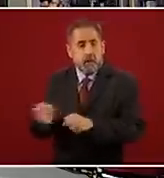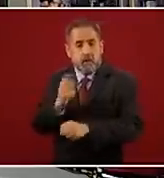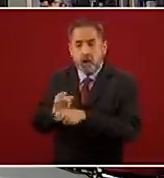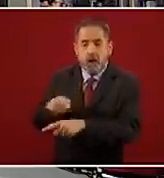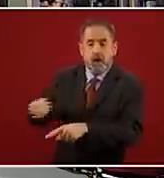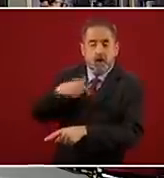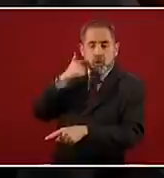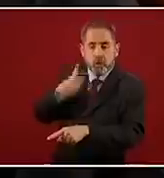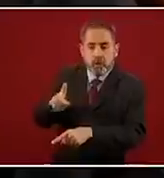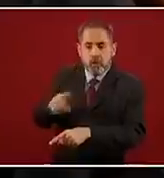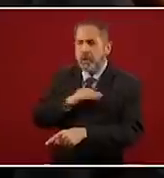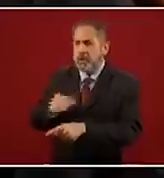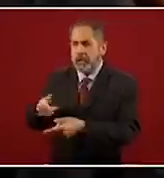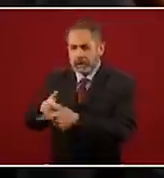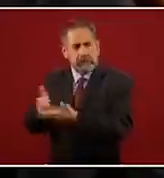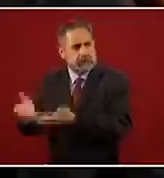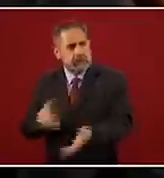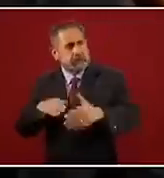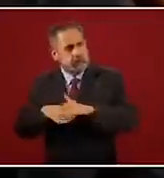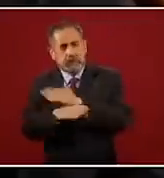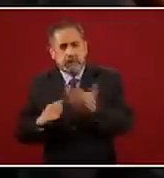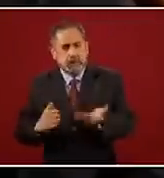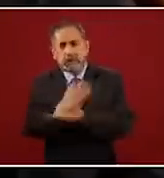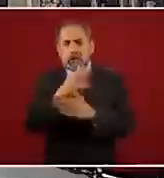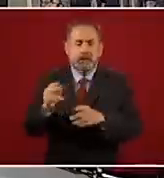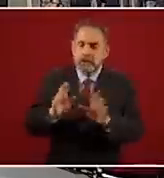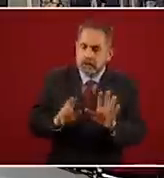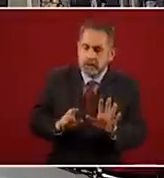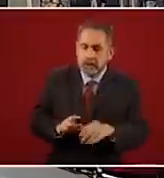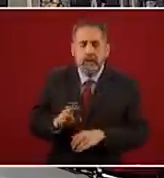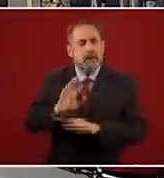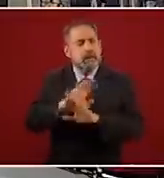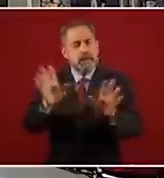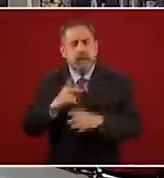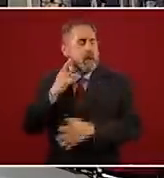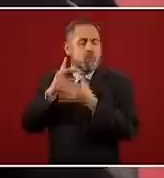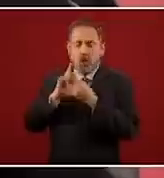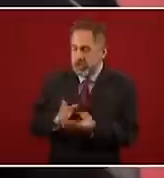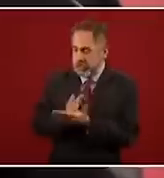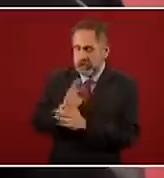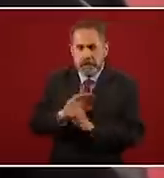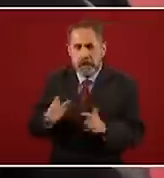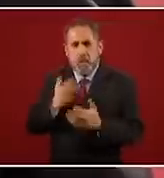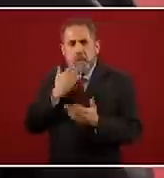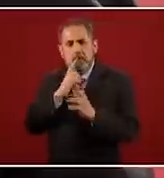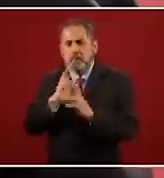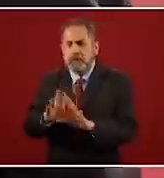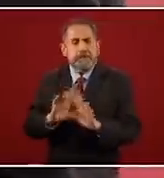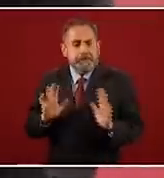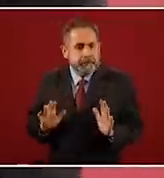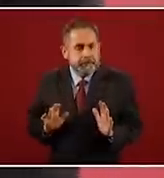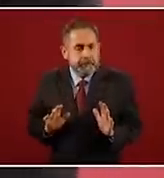los quieran, que puedan seguir su camino hacia el norte. Es que tenemos ya definida una política que nos ha dado resultado